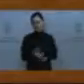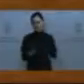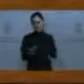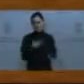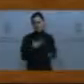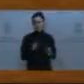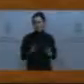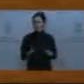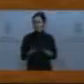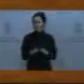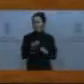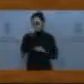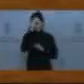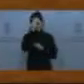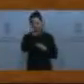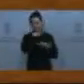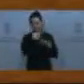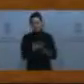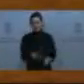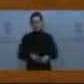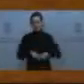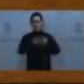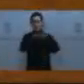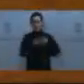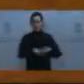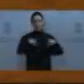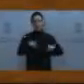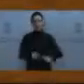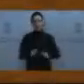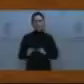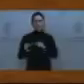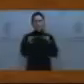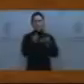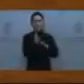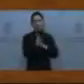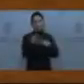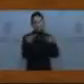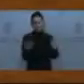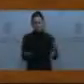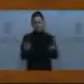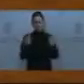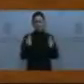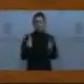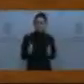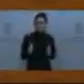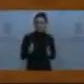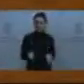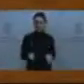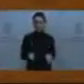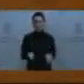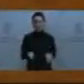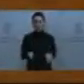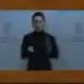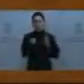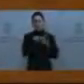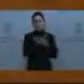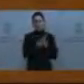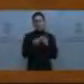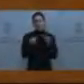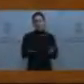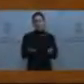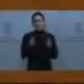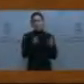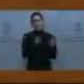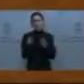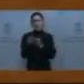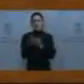cree que este sea el momento de empezar a analizar aquí en este debate parlamentario cuáles van a ser los puntos, cuáles son los temas que se van a